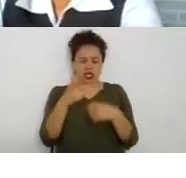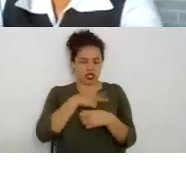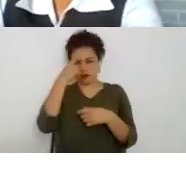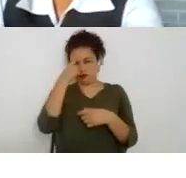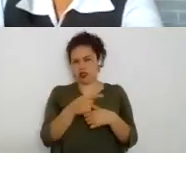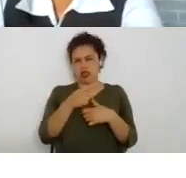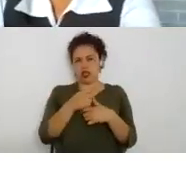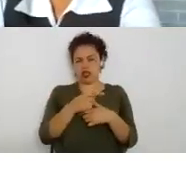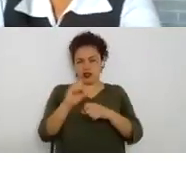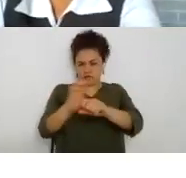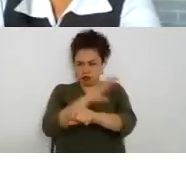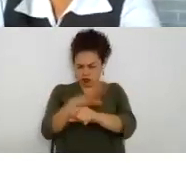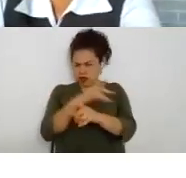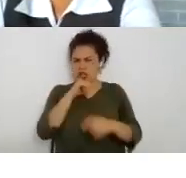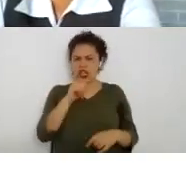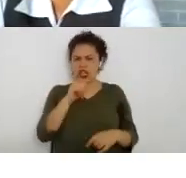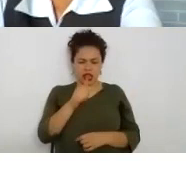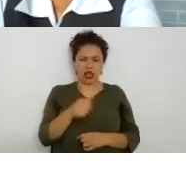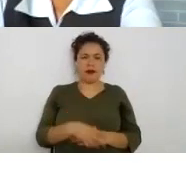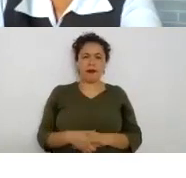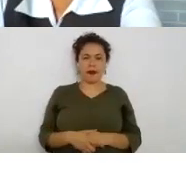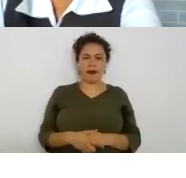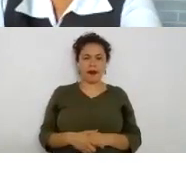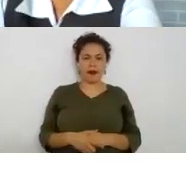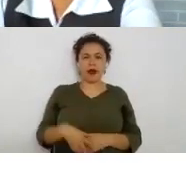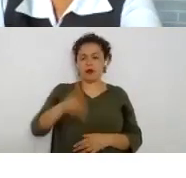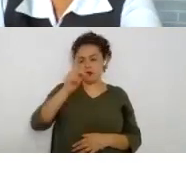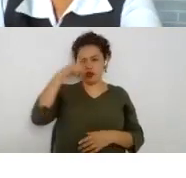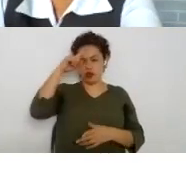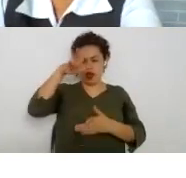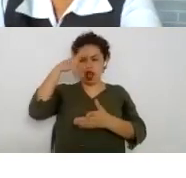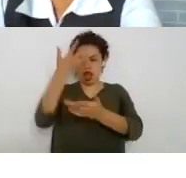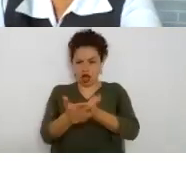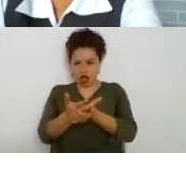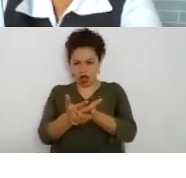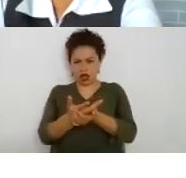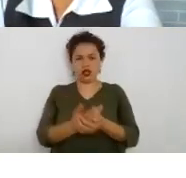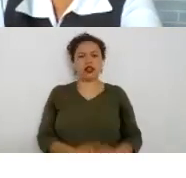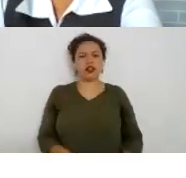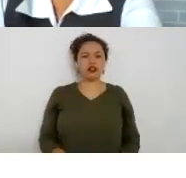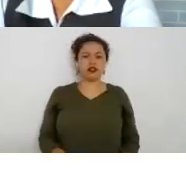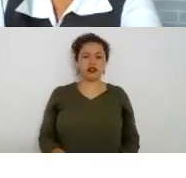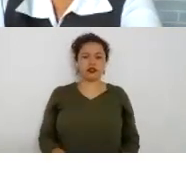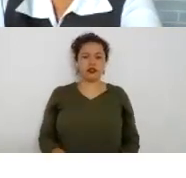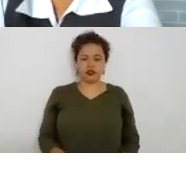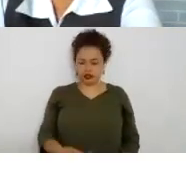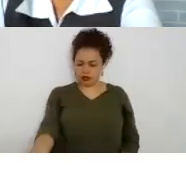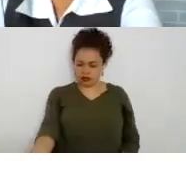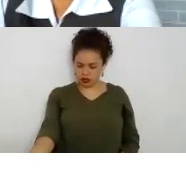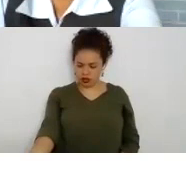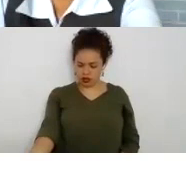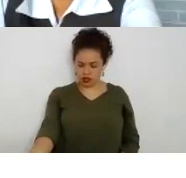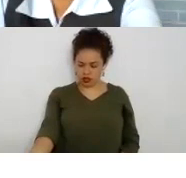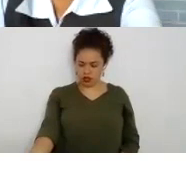de corriente, pero sí quedé inconsciente. Y quedé inconsciente porque a la hora de